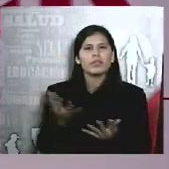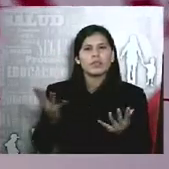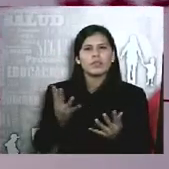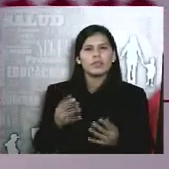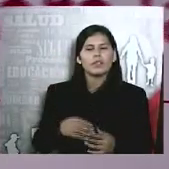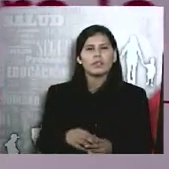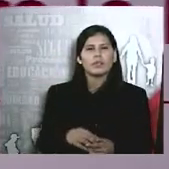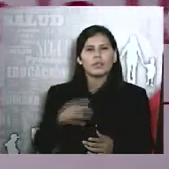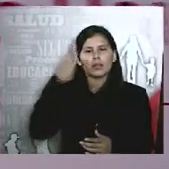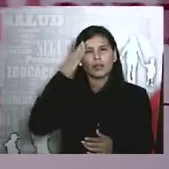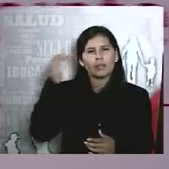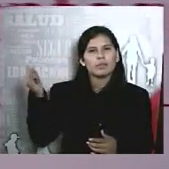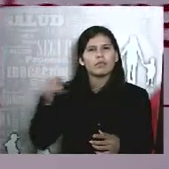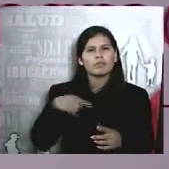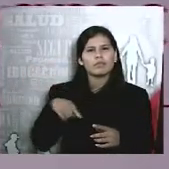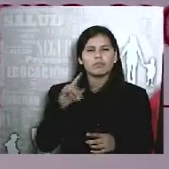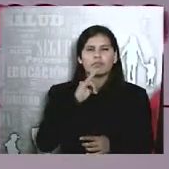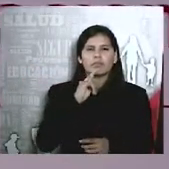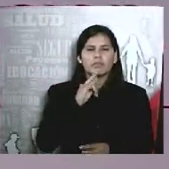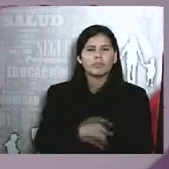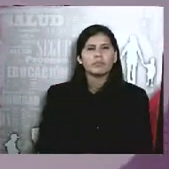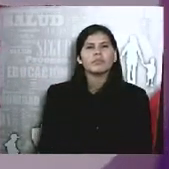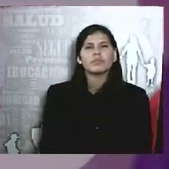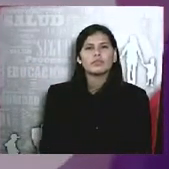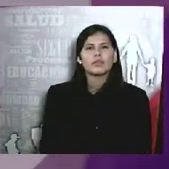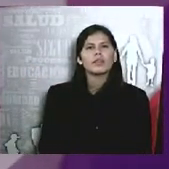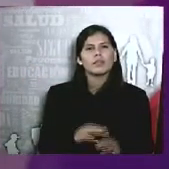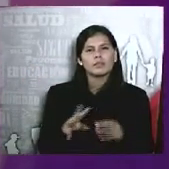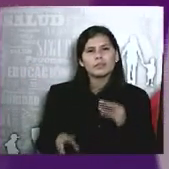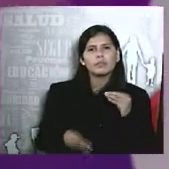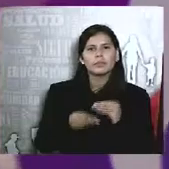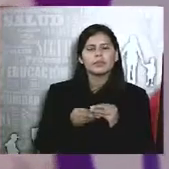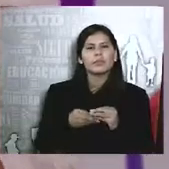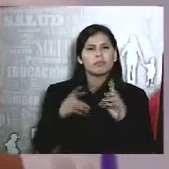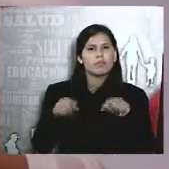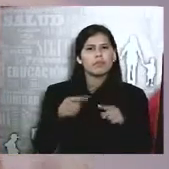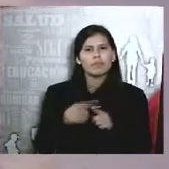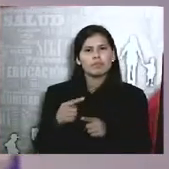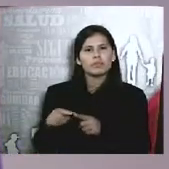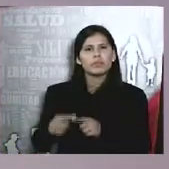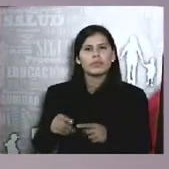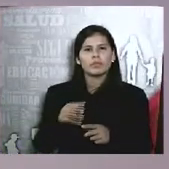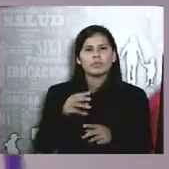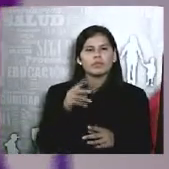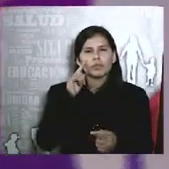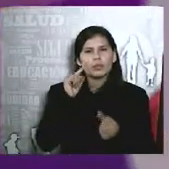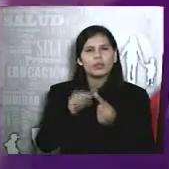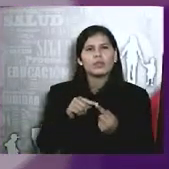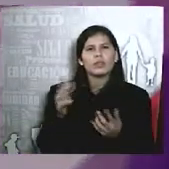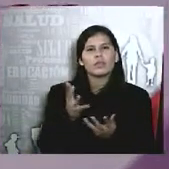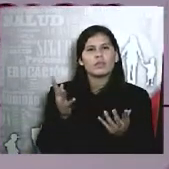Academia Folke Bernadotte, que es en Suecia. Adicionalmente, realizamos 3 misiones técnicas,